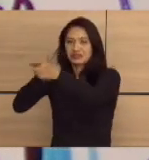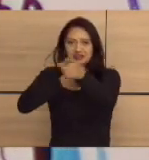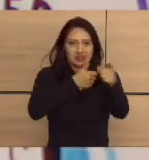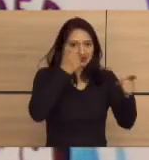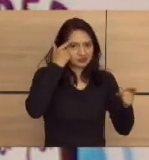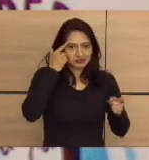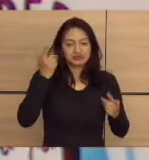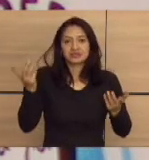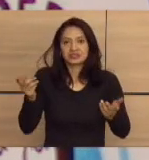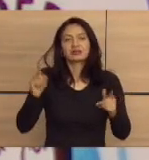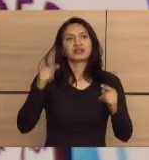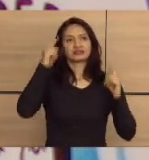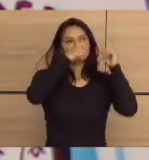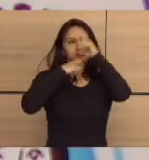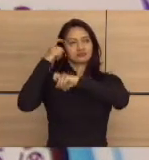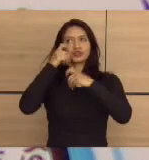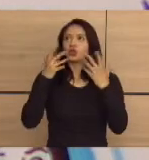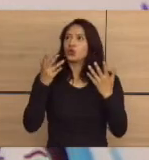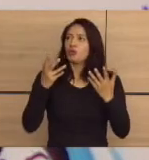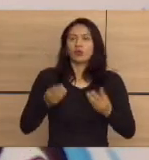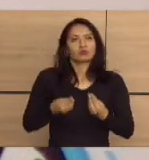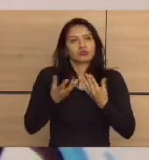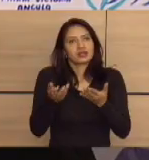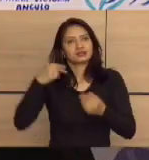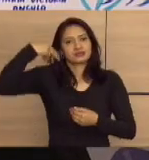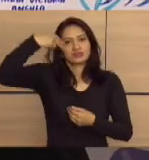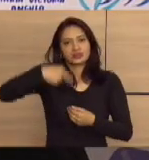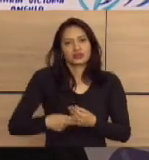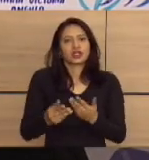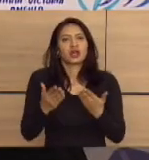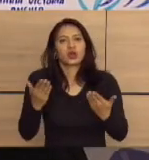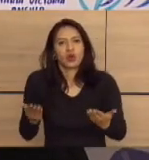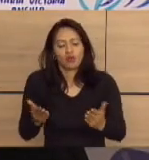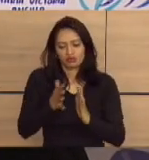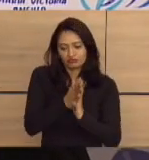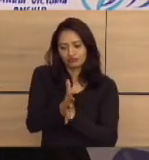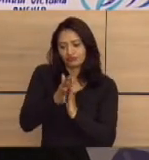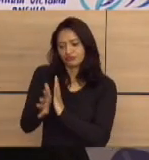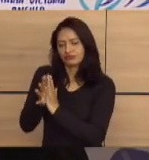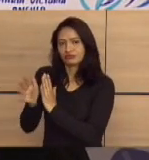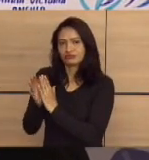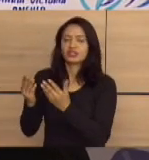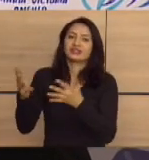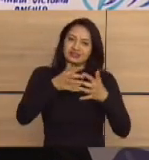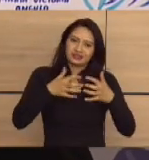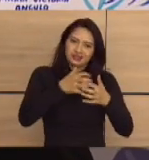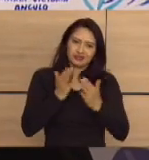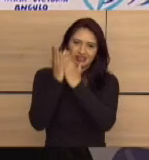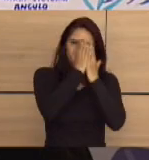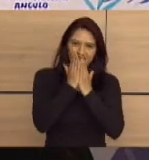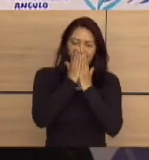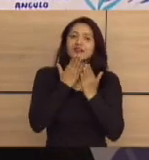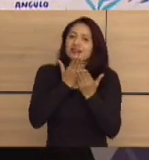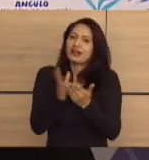una mirada holística y polifónica de lo que puede ser la historia, la ética y la ciudadanía para nuestro sistema educativo. Muchas gracias a todos